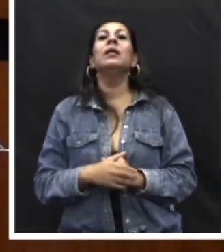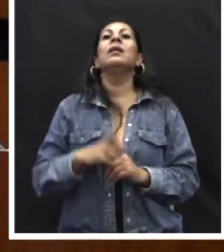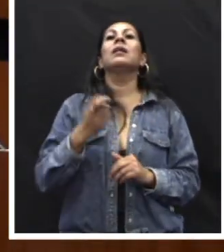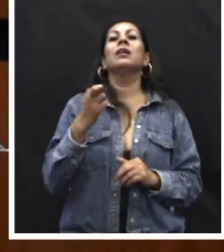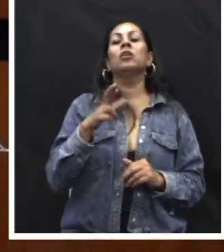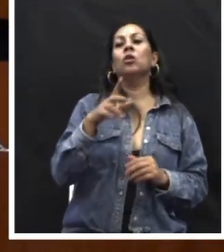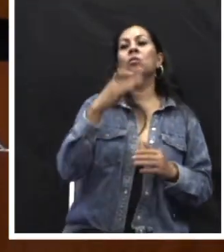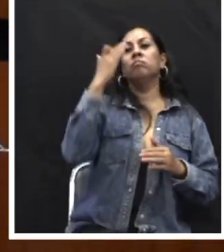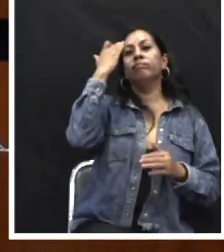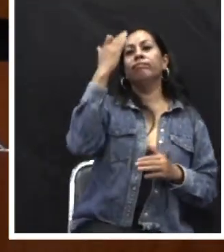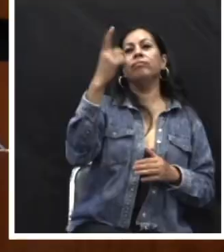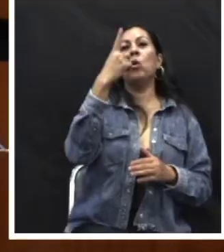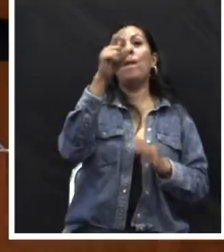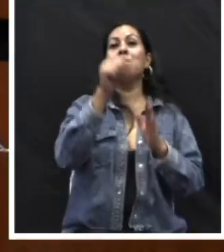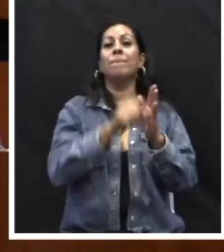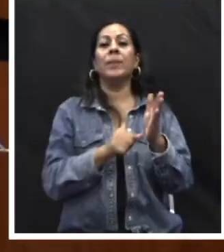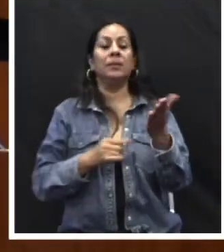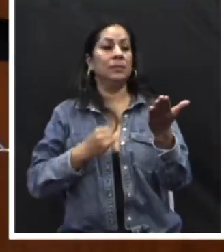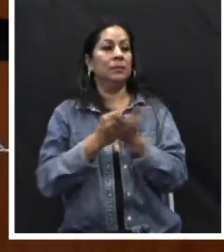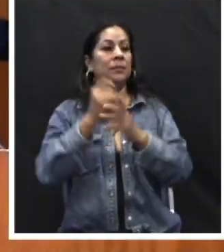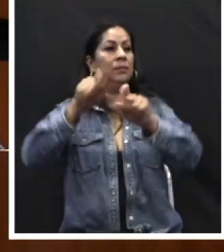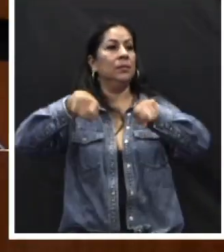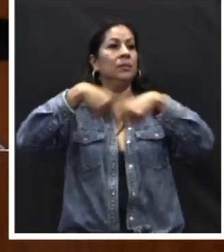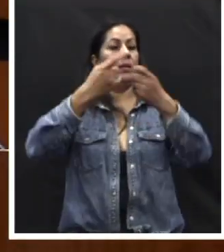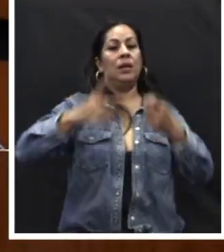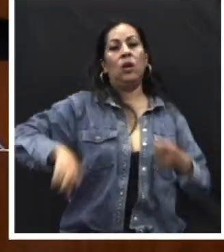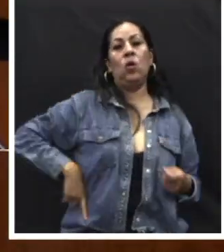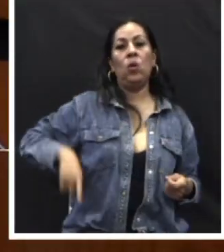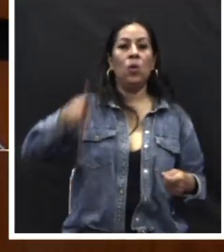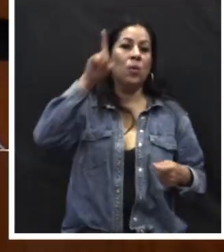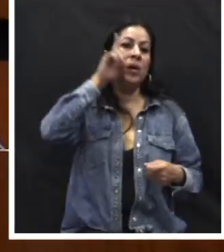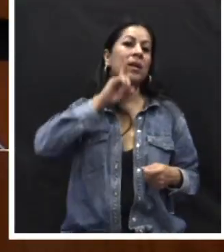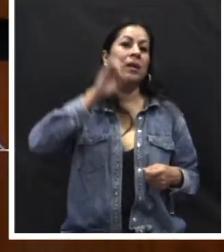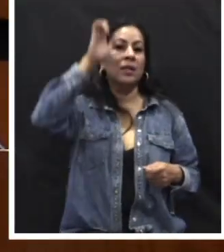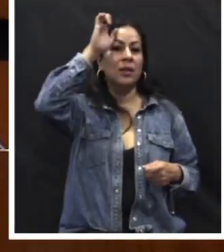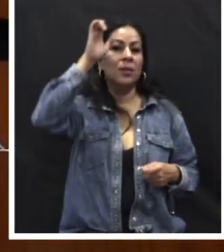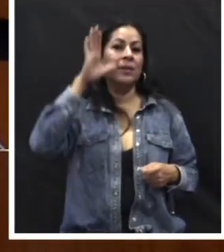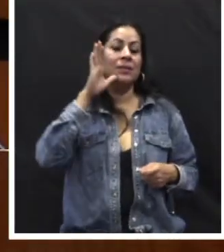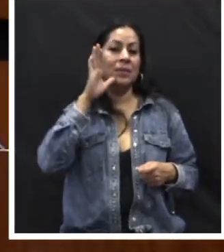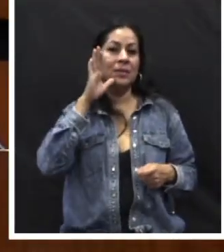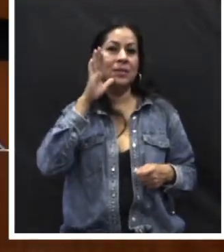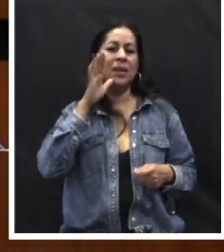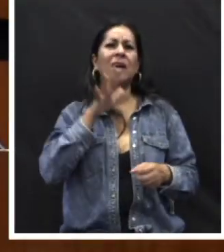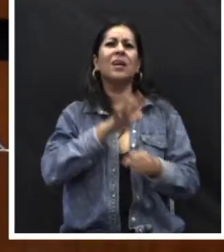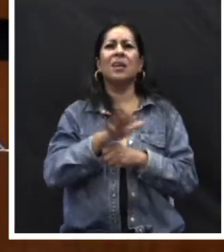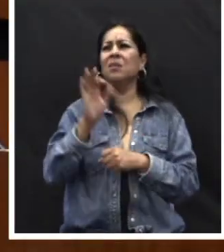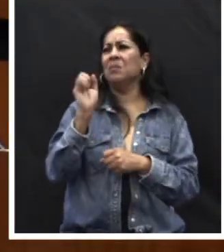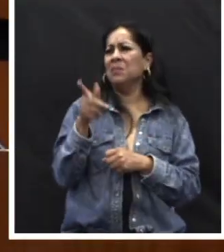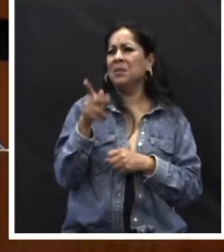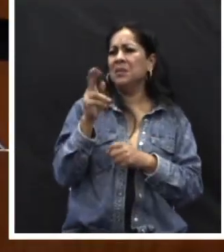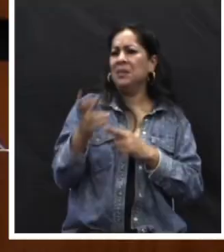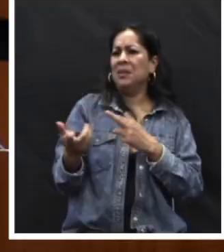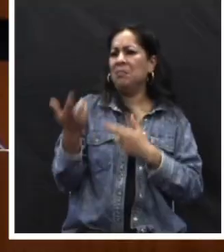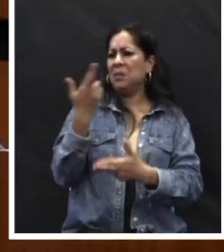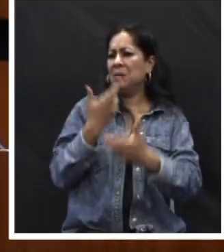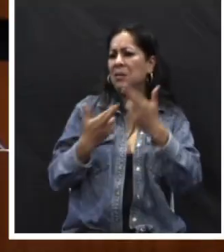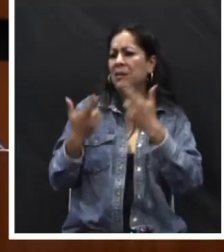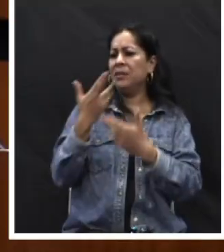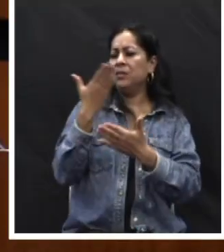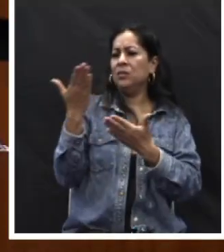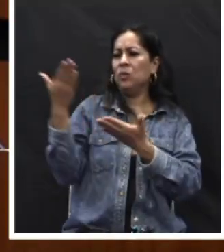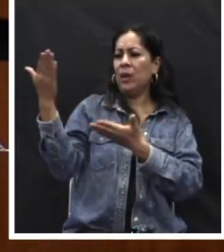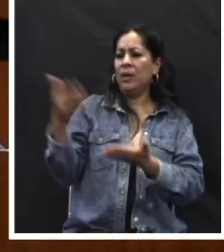rector tardó un mes en enviar el dictamen a la gobernadora Evelyn Salgado Pineda, quien a su vez remitió la iniciativa